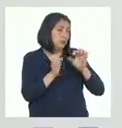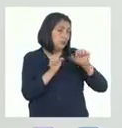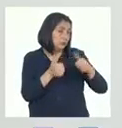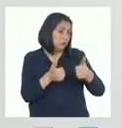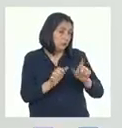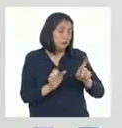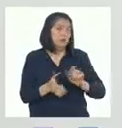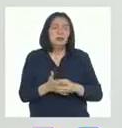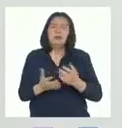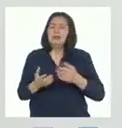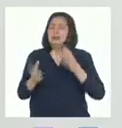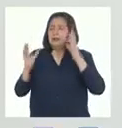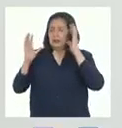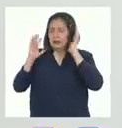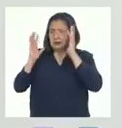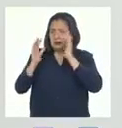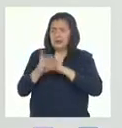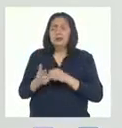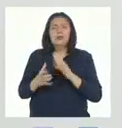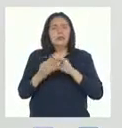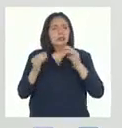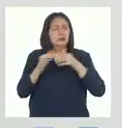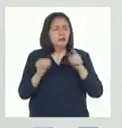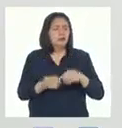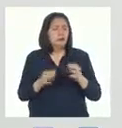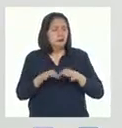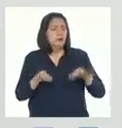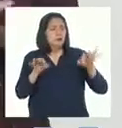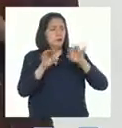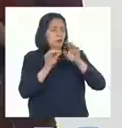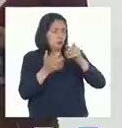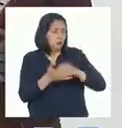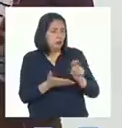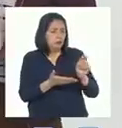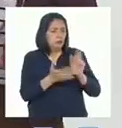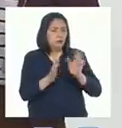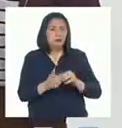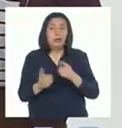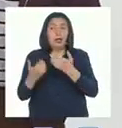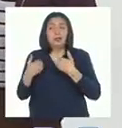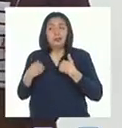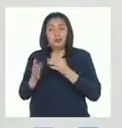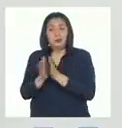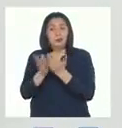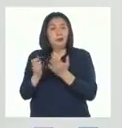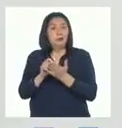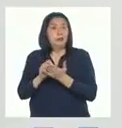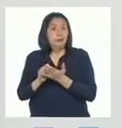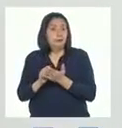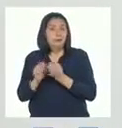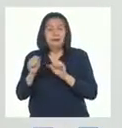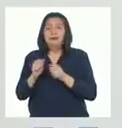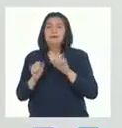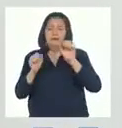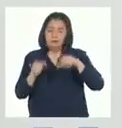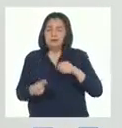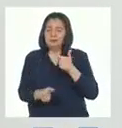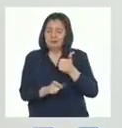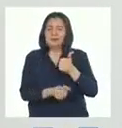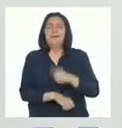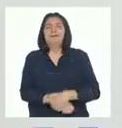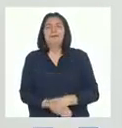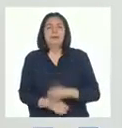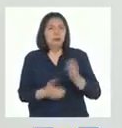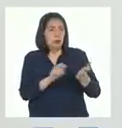escuchar el cuento de este importante autor peruano, no se olviden de tener... Cuaderno y lápiz para tomar apuntes. Muy bien,